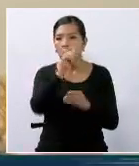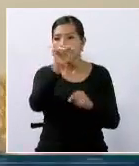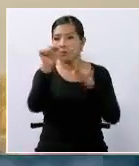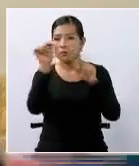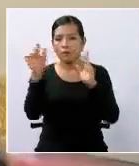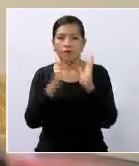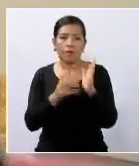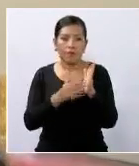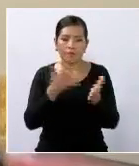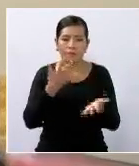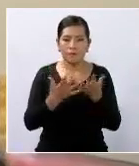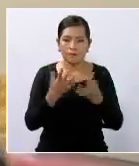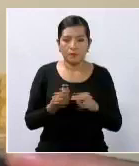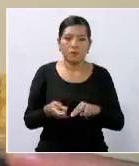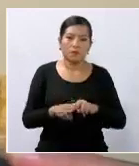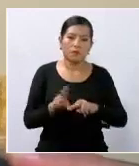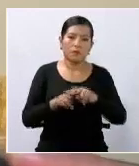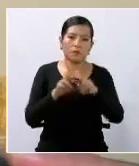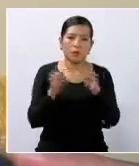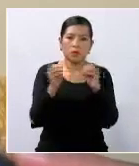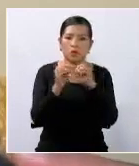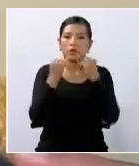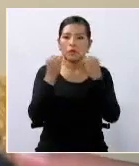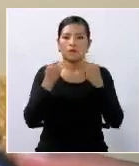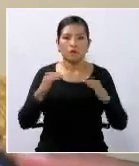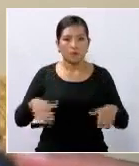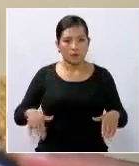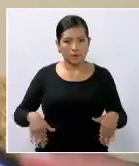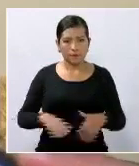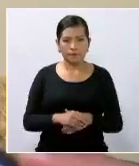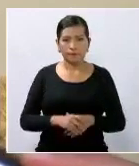todavía, que todavía no tenemos el informe terminado.